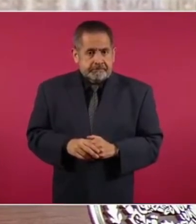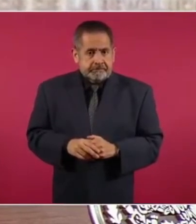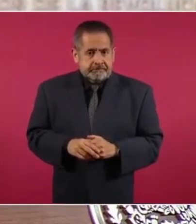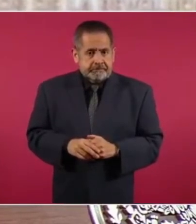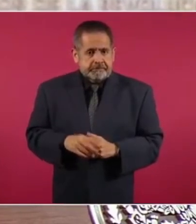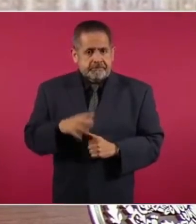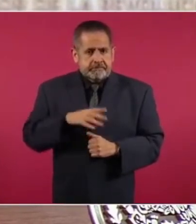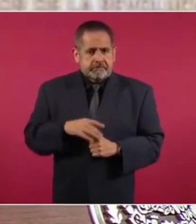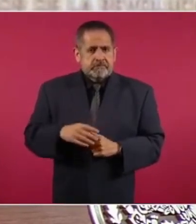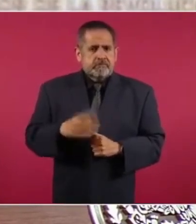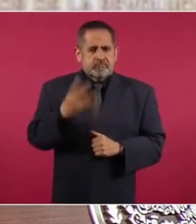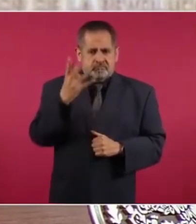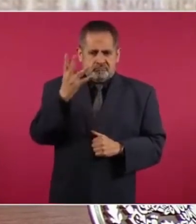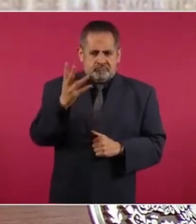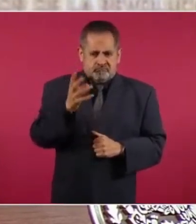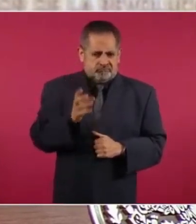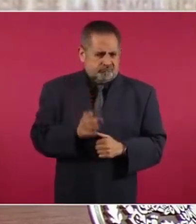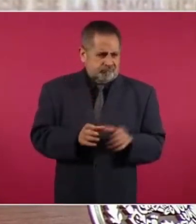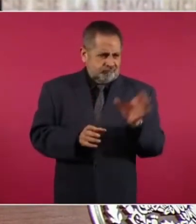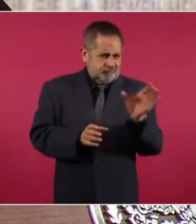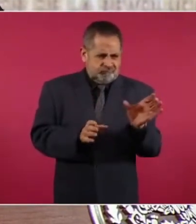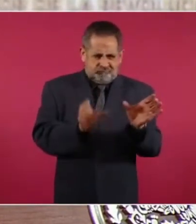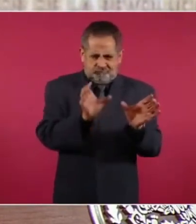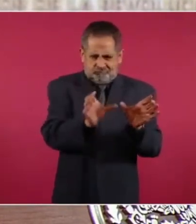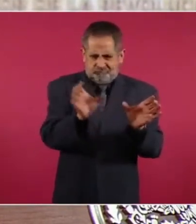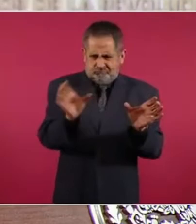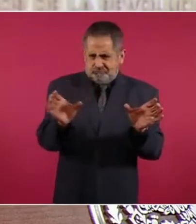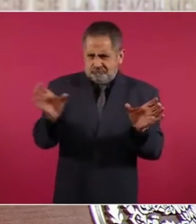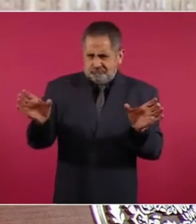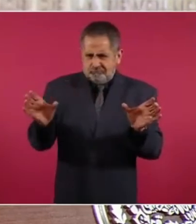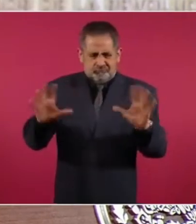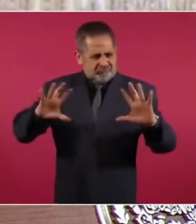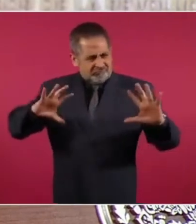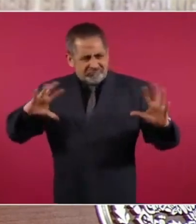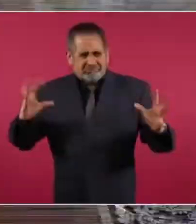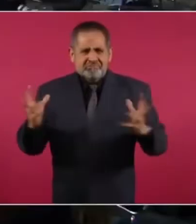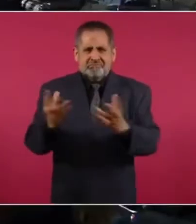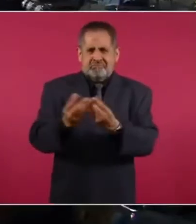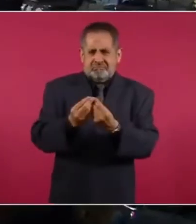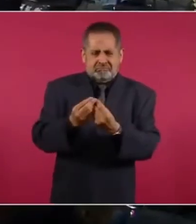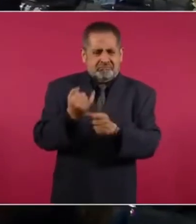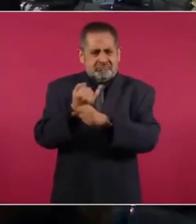4 grandes volúmenes donde están todos los informes